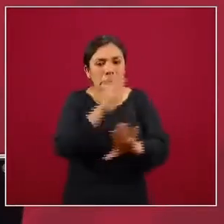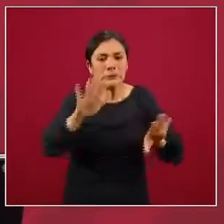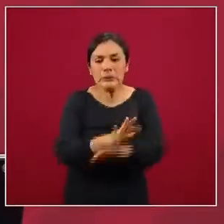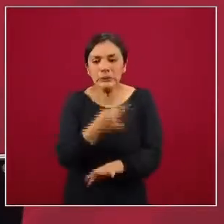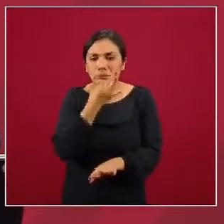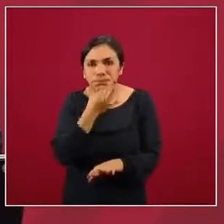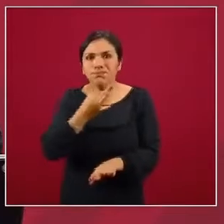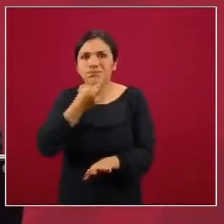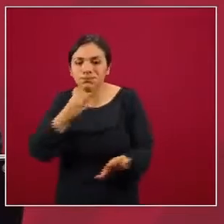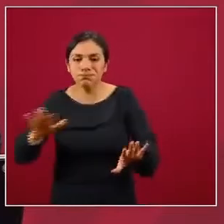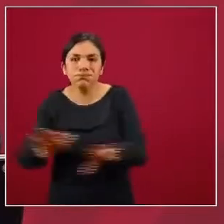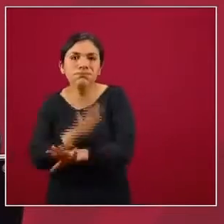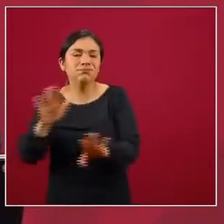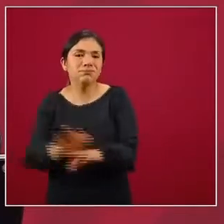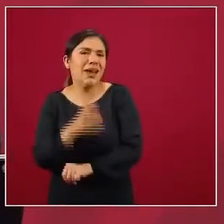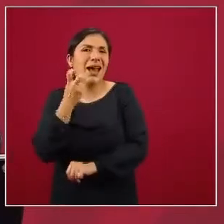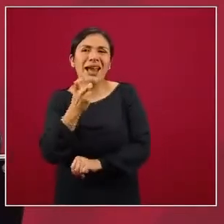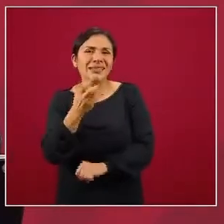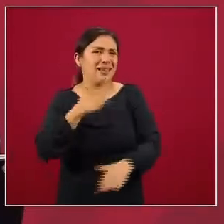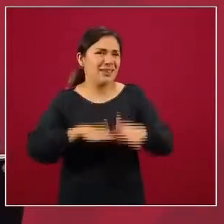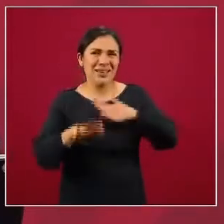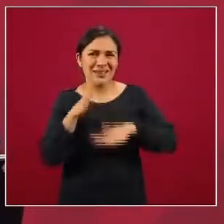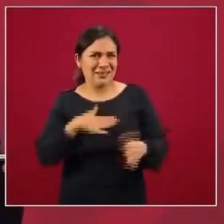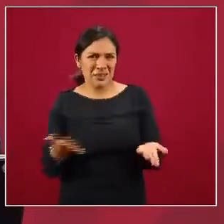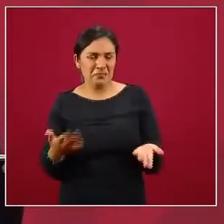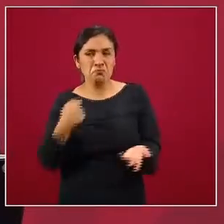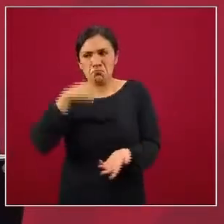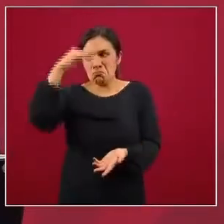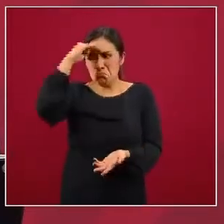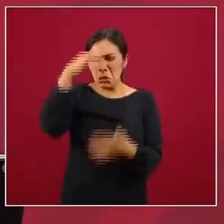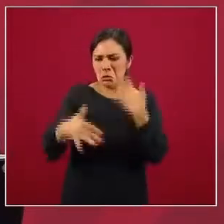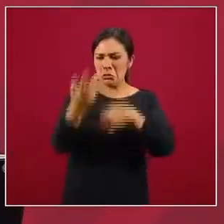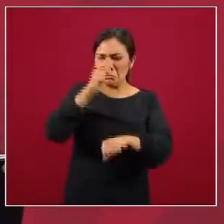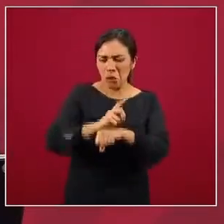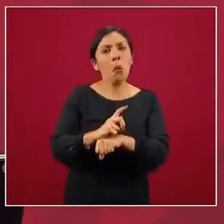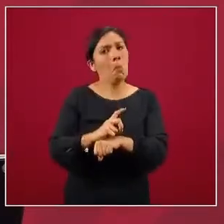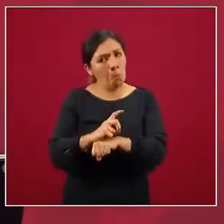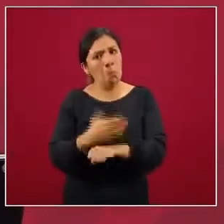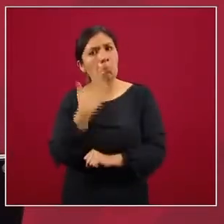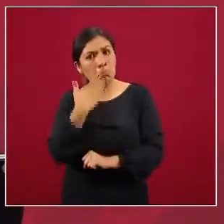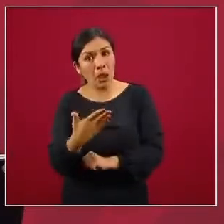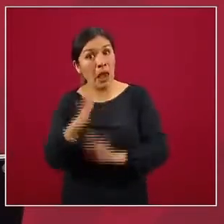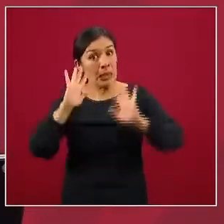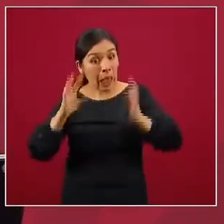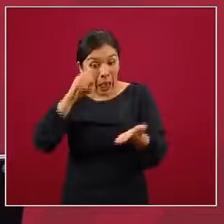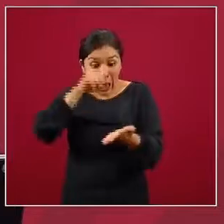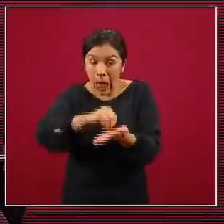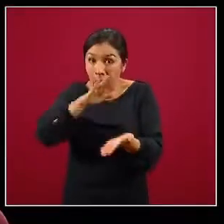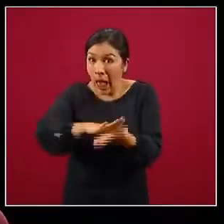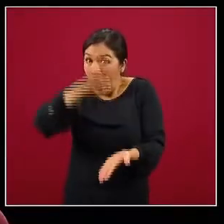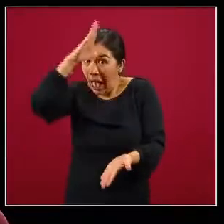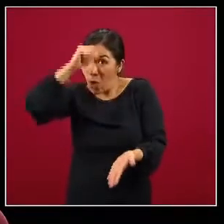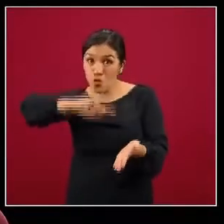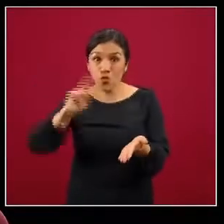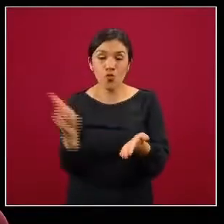ir adaptándose a un ritmo tan rápido. Nos pareció una buena idea, no quedó como un acuerdo,